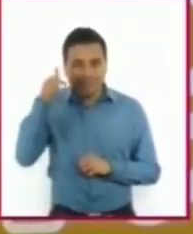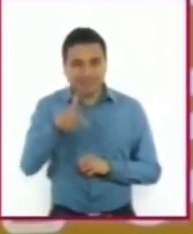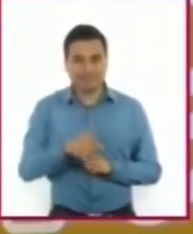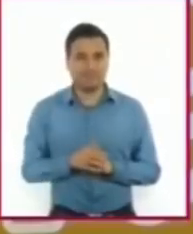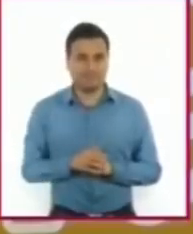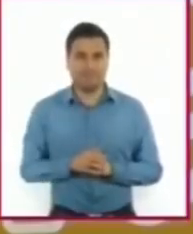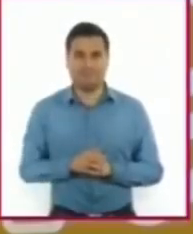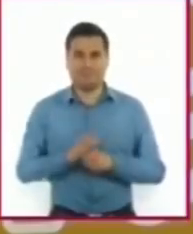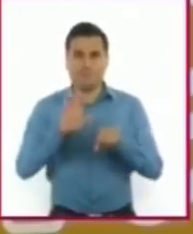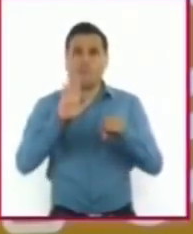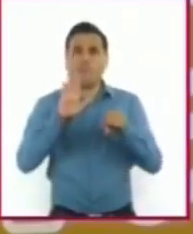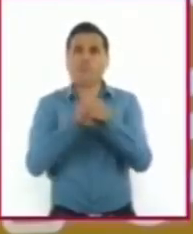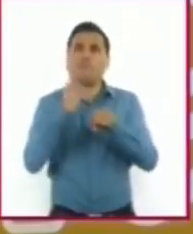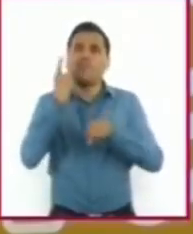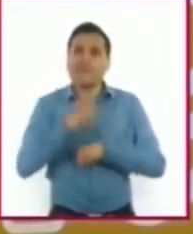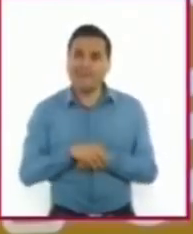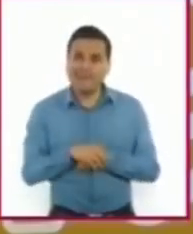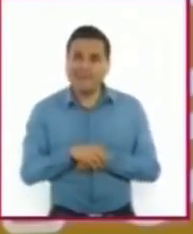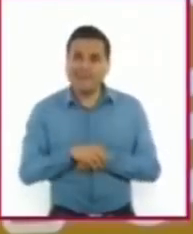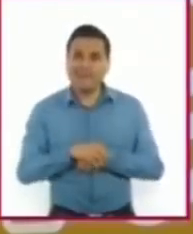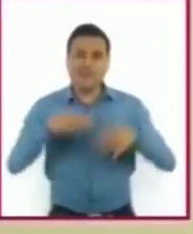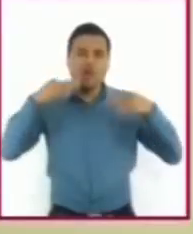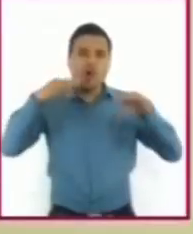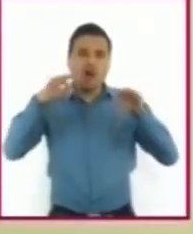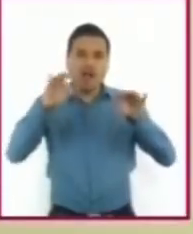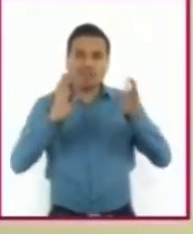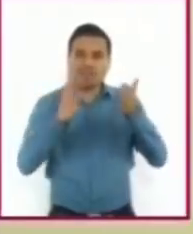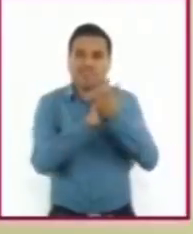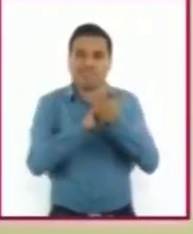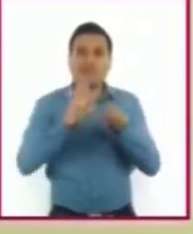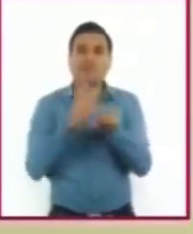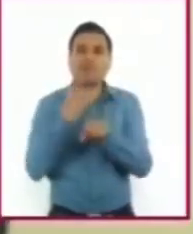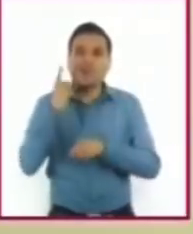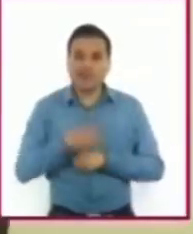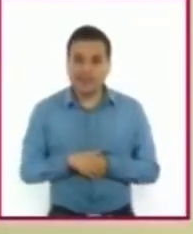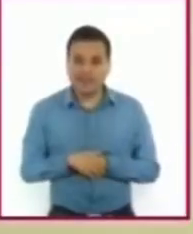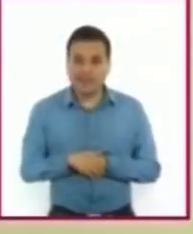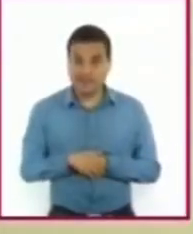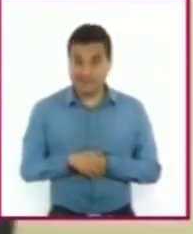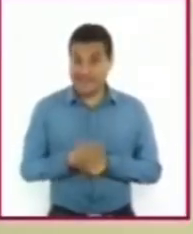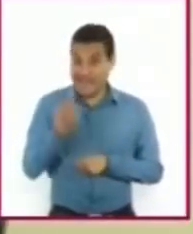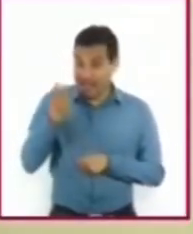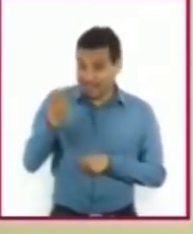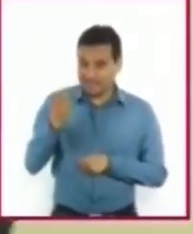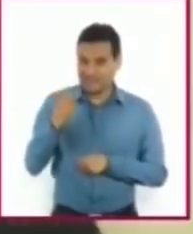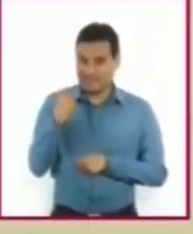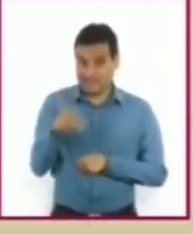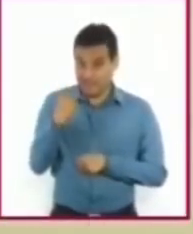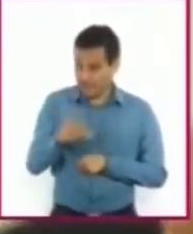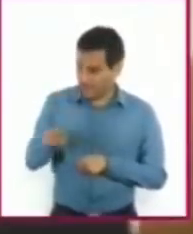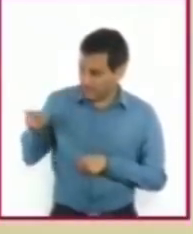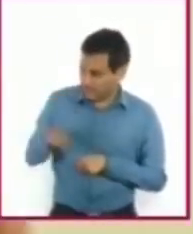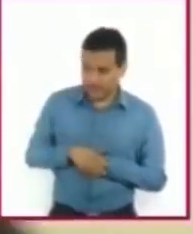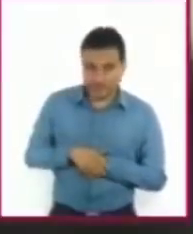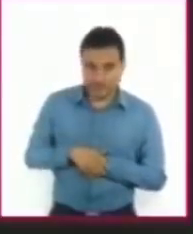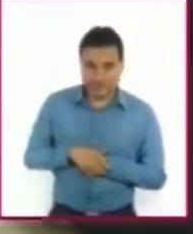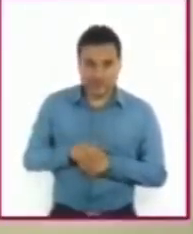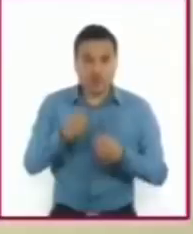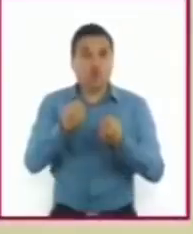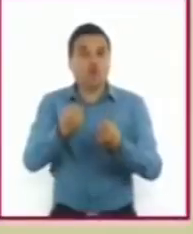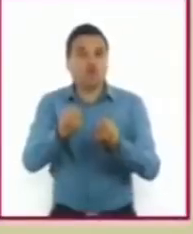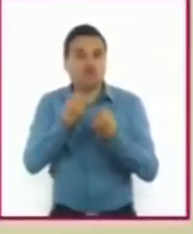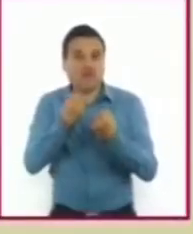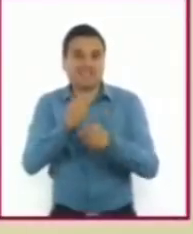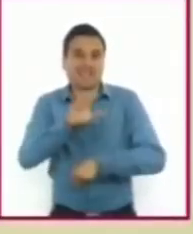¿A qué se debe que la hoja se pegue al pizarrón? Acabamos de observar un ejemplo de fuerza electrostática. Al flotar